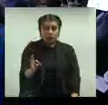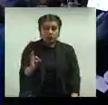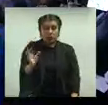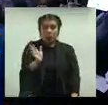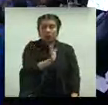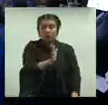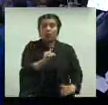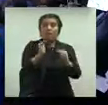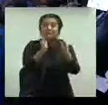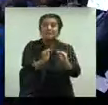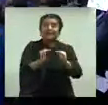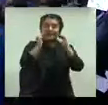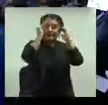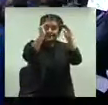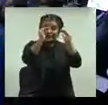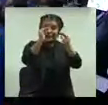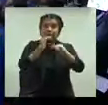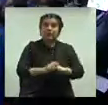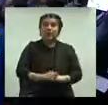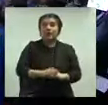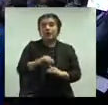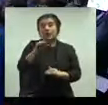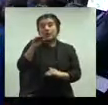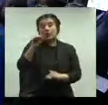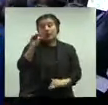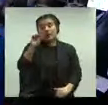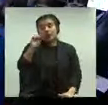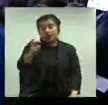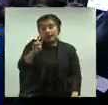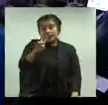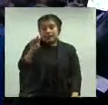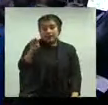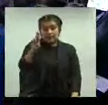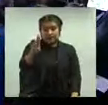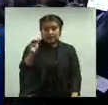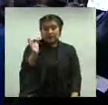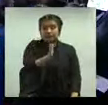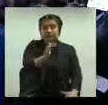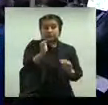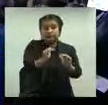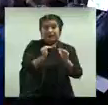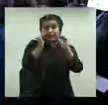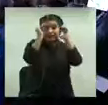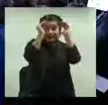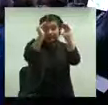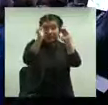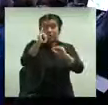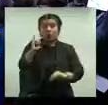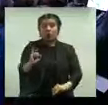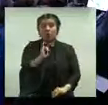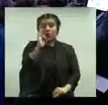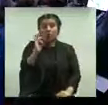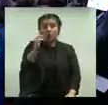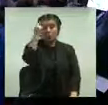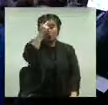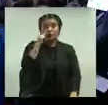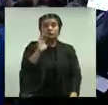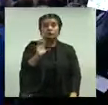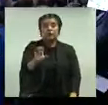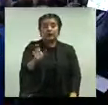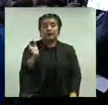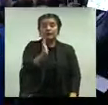Roca. Magistrado Ebert Obdulio Barrientos Padilla. Magistrado José Luis de Jesús